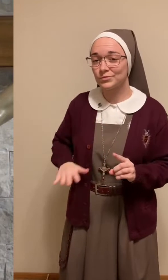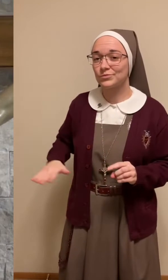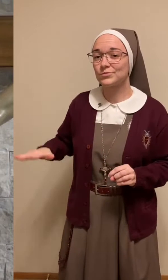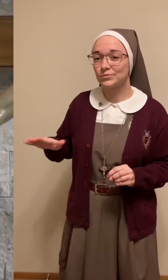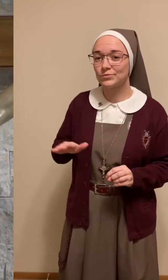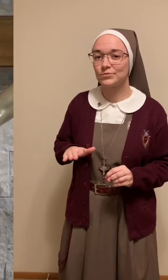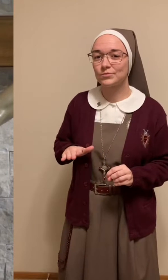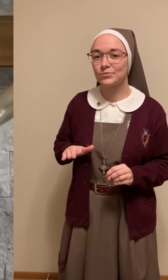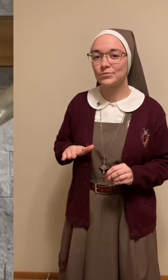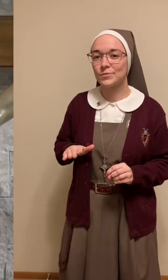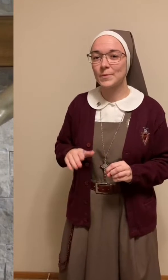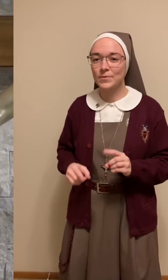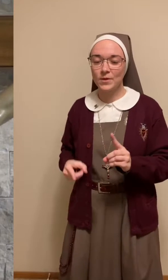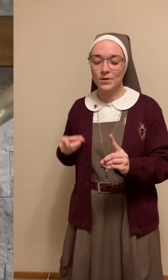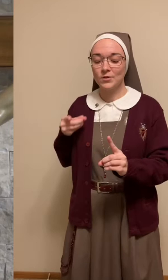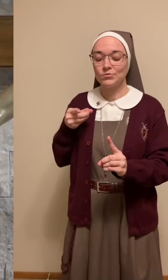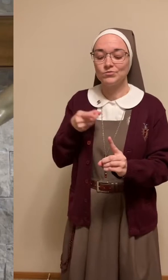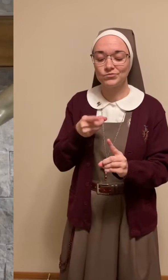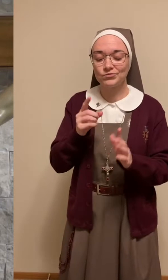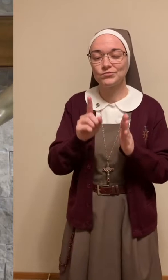en lugares específicos